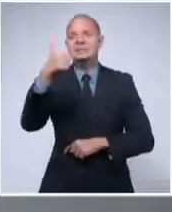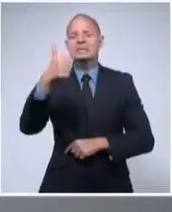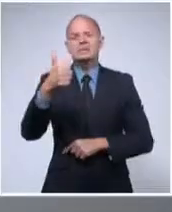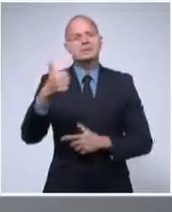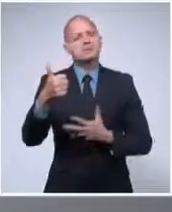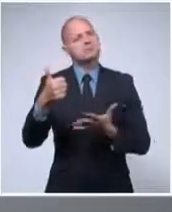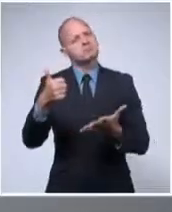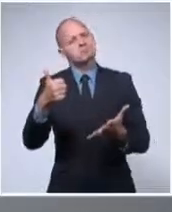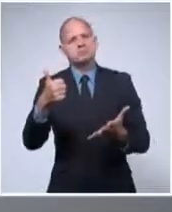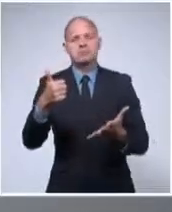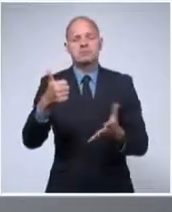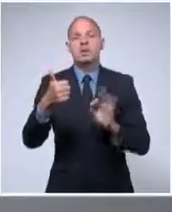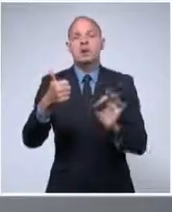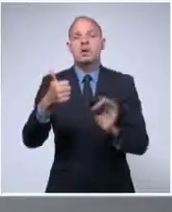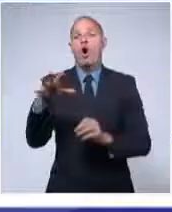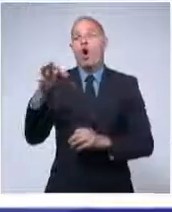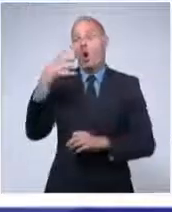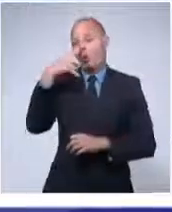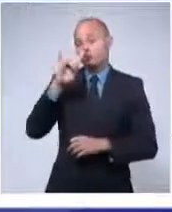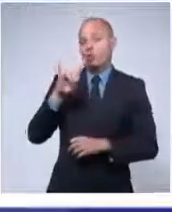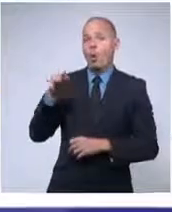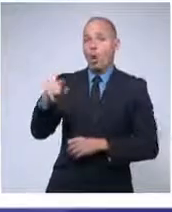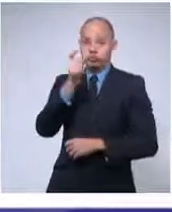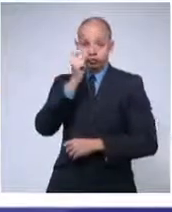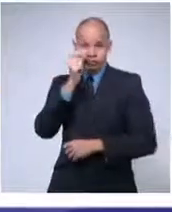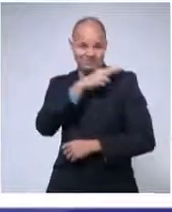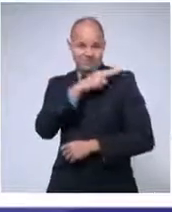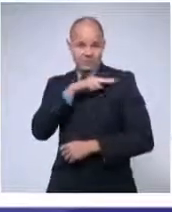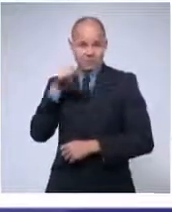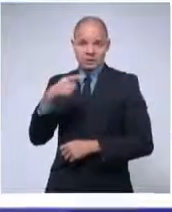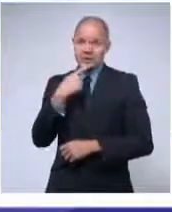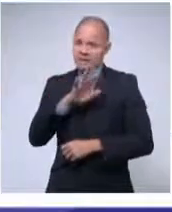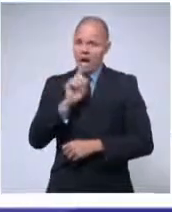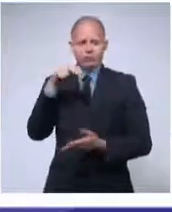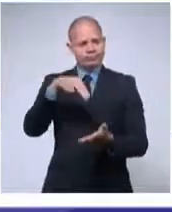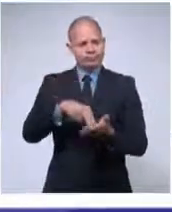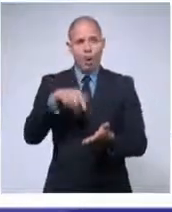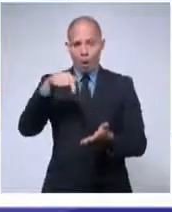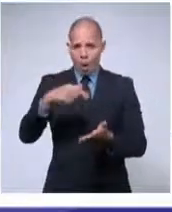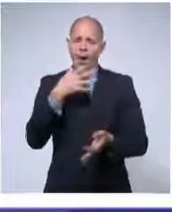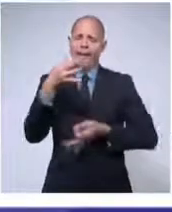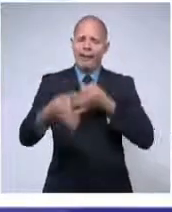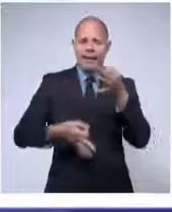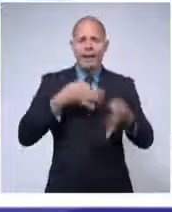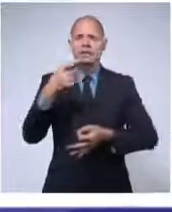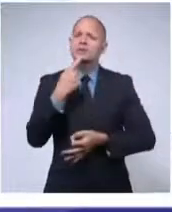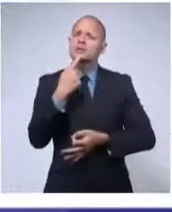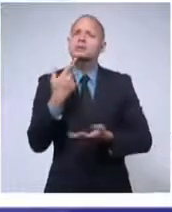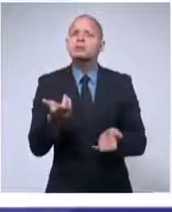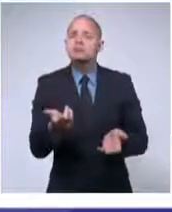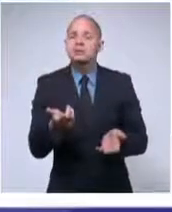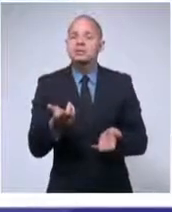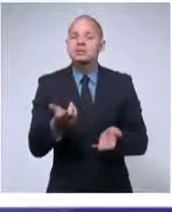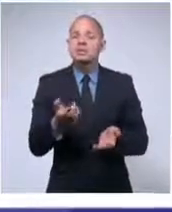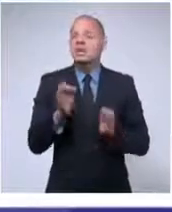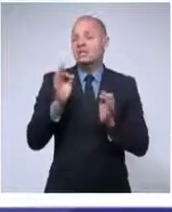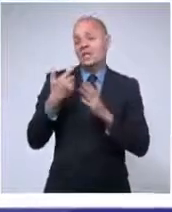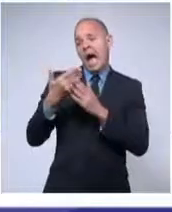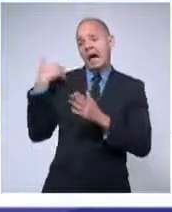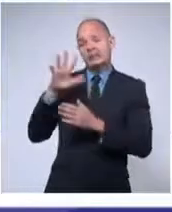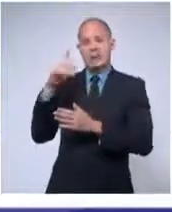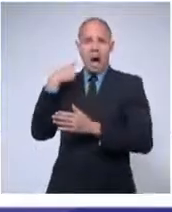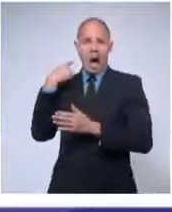general de la ONU, Antonio Guterres, durante su mensaje de apertura de la cumbre hoy, alertaba. Seguimos sin avanzar en la dirección correcta.